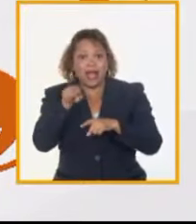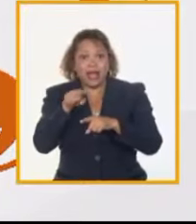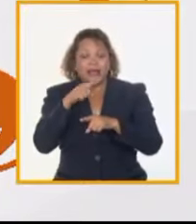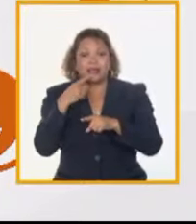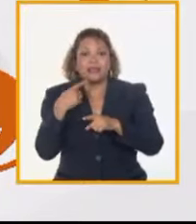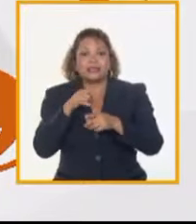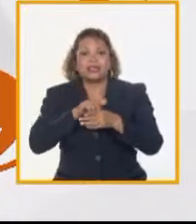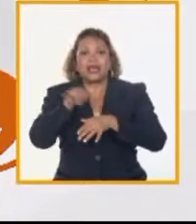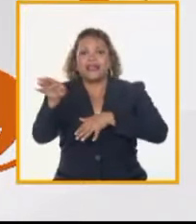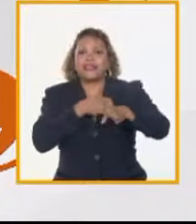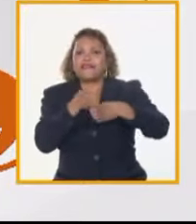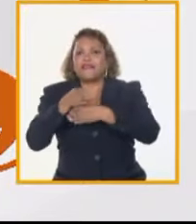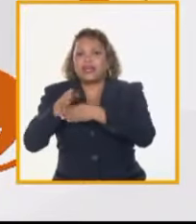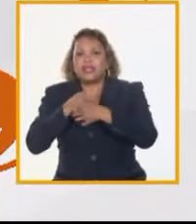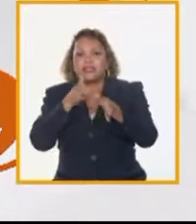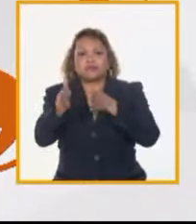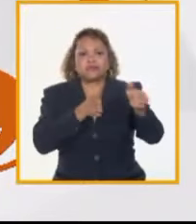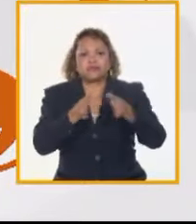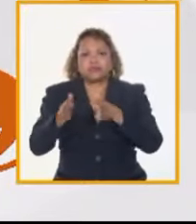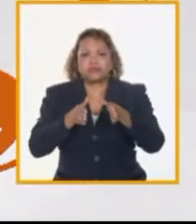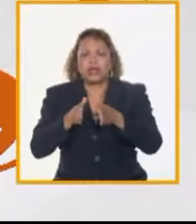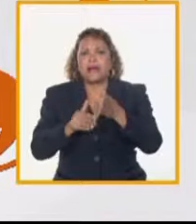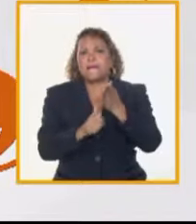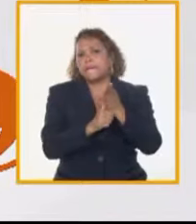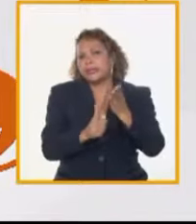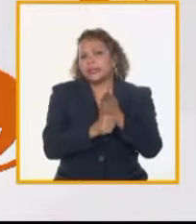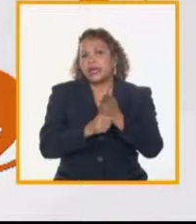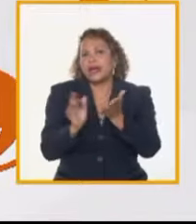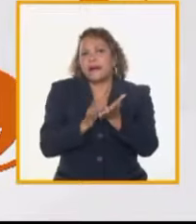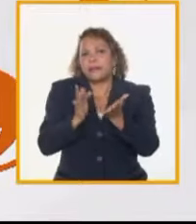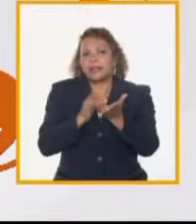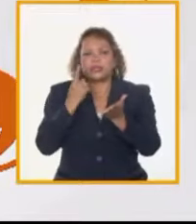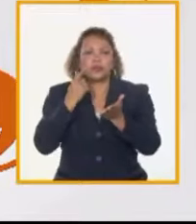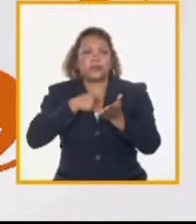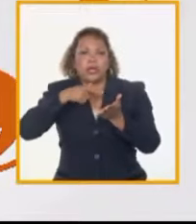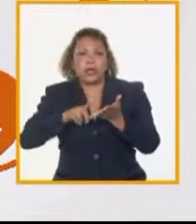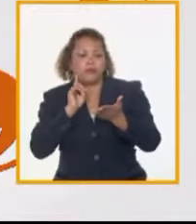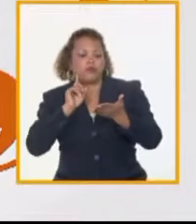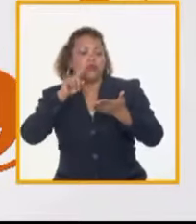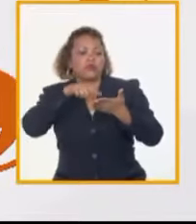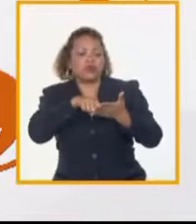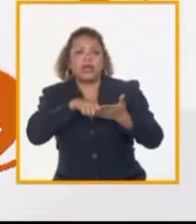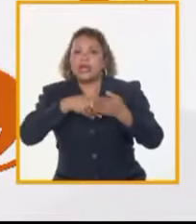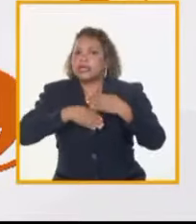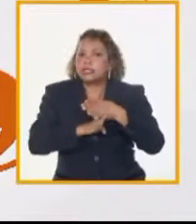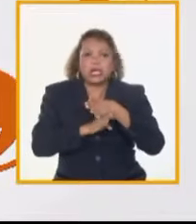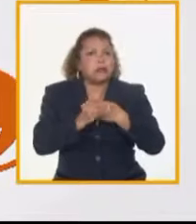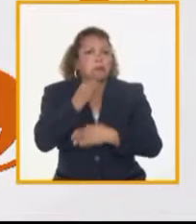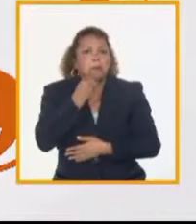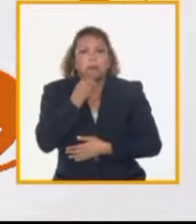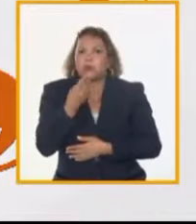120 pasajes diarios, en la aplicación, cuando trato de entrar, nunca hay